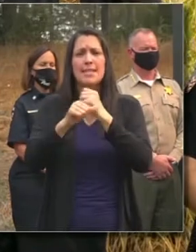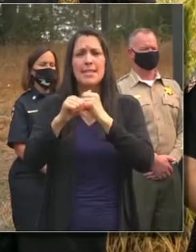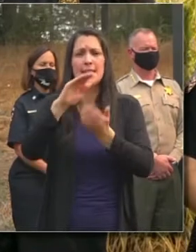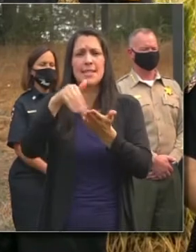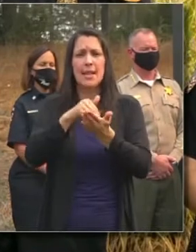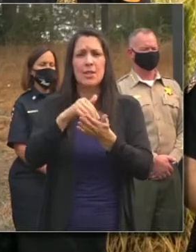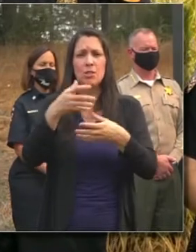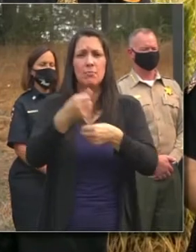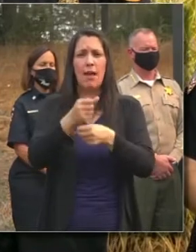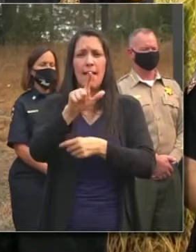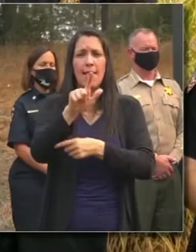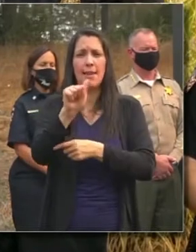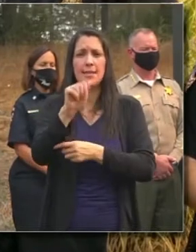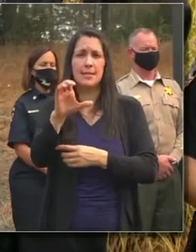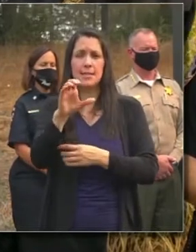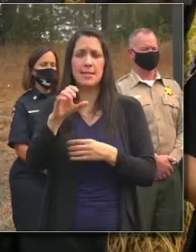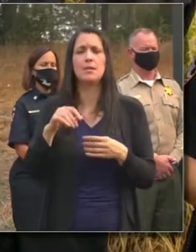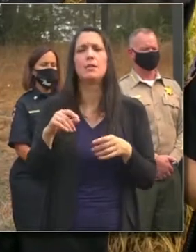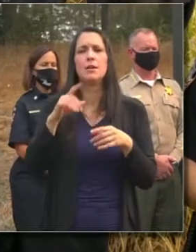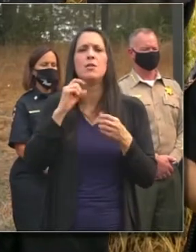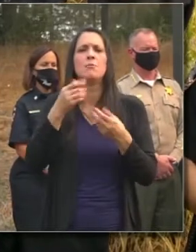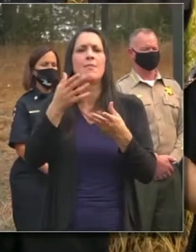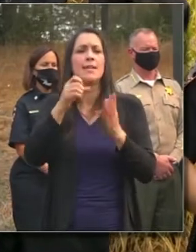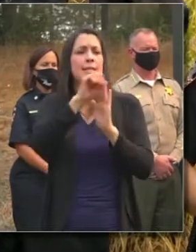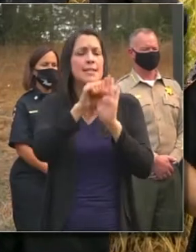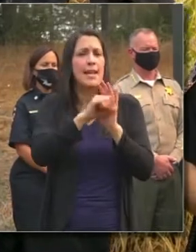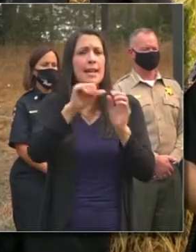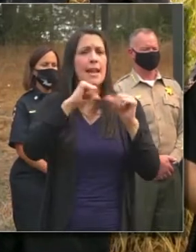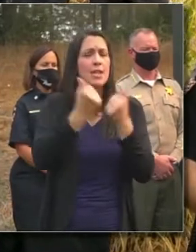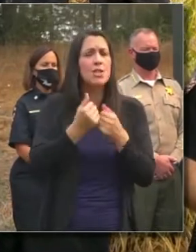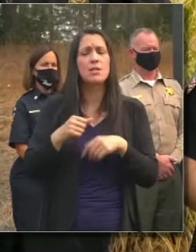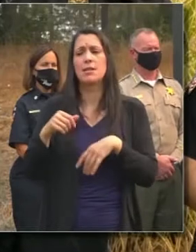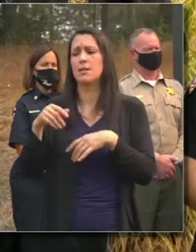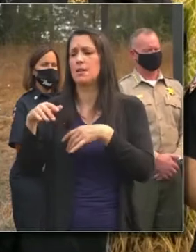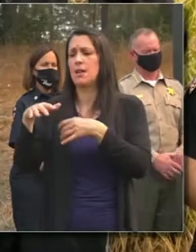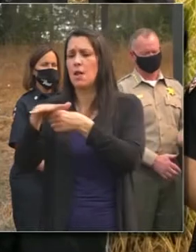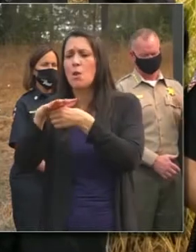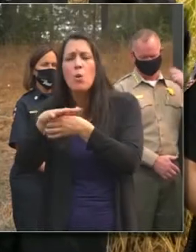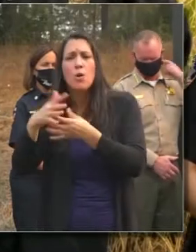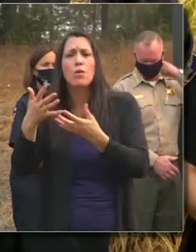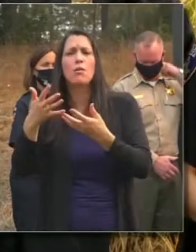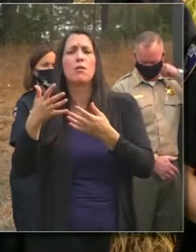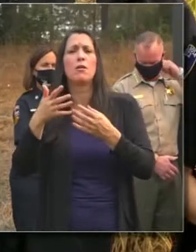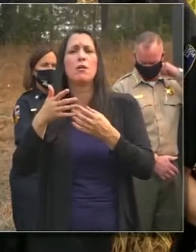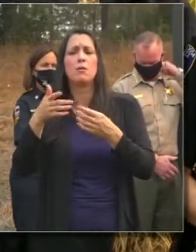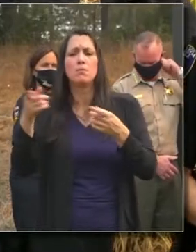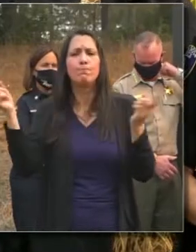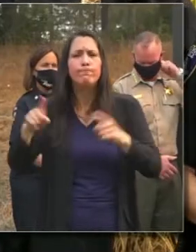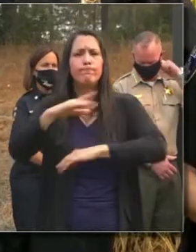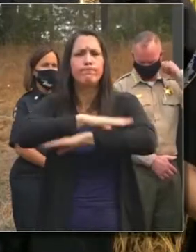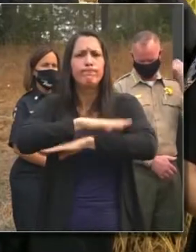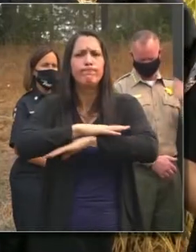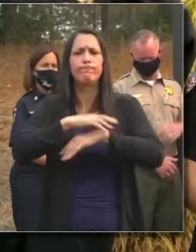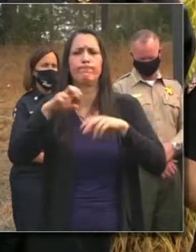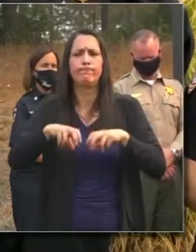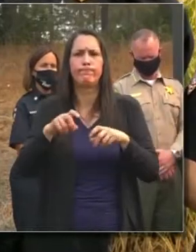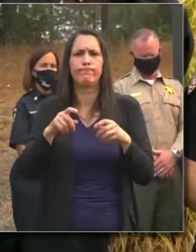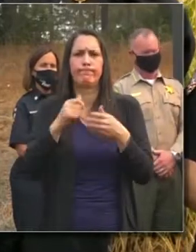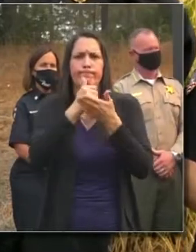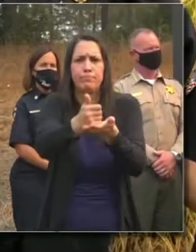tanto en sonoma como en napa para darle ayuda a los bloques de gobiernos locales y entidades no gubernamentales para proporcionar